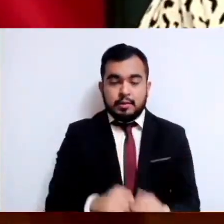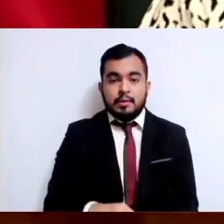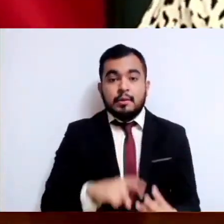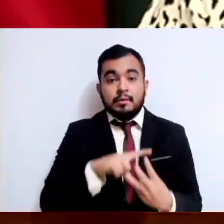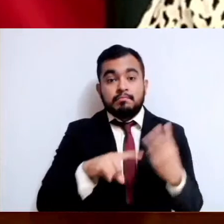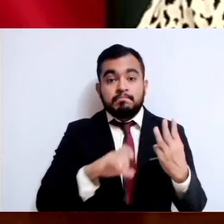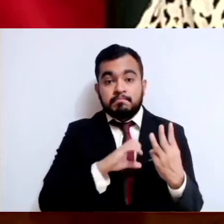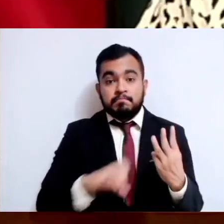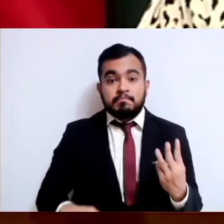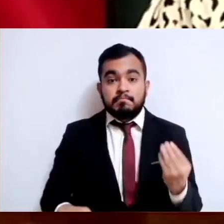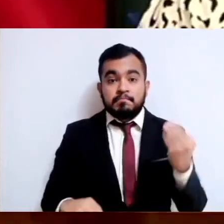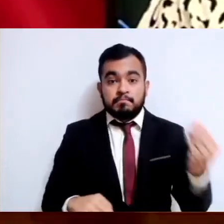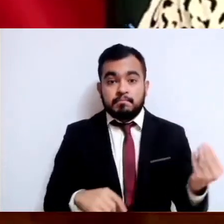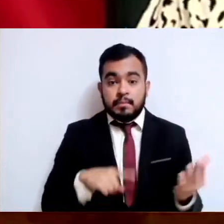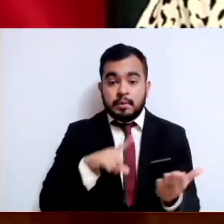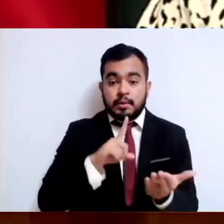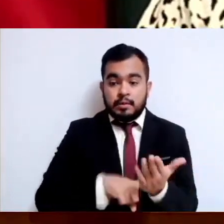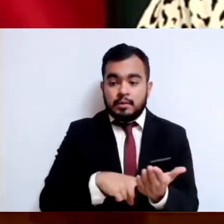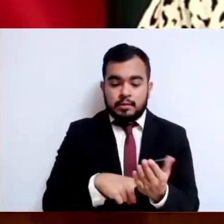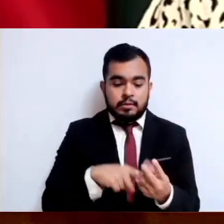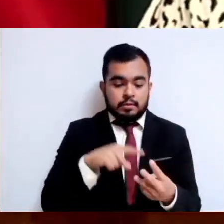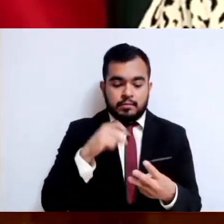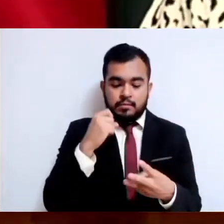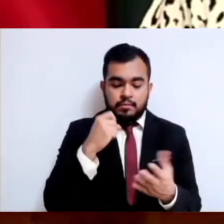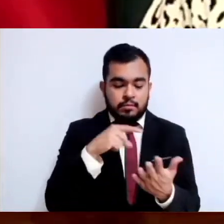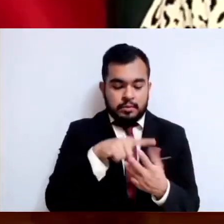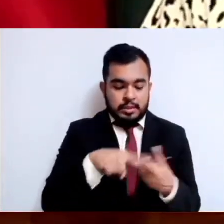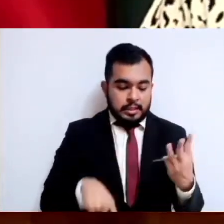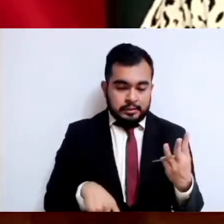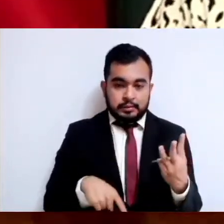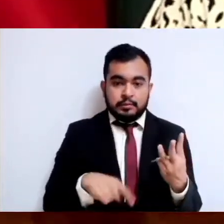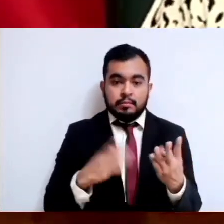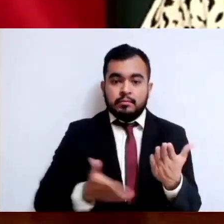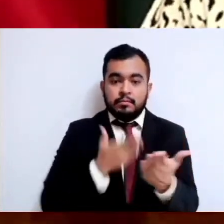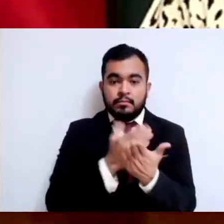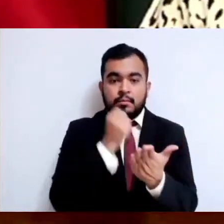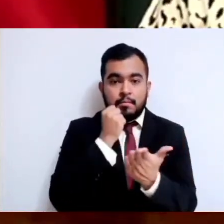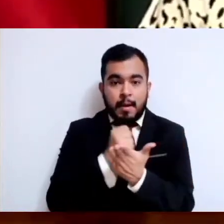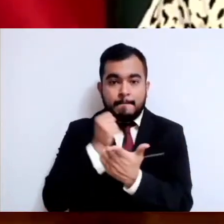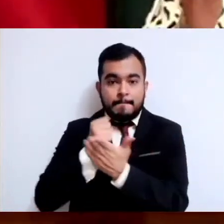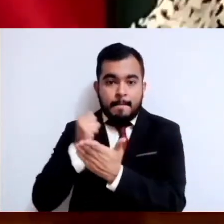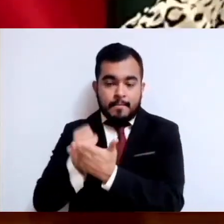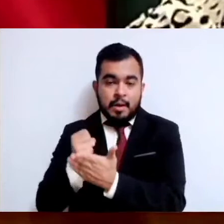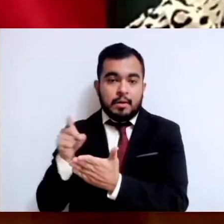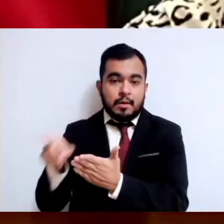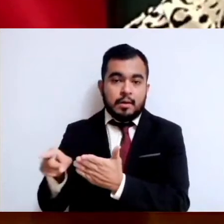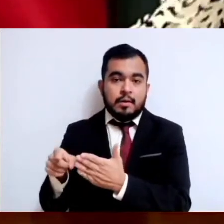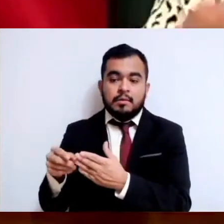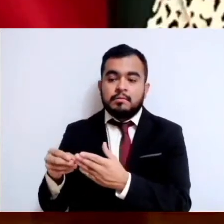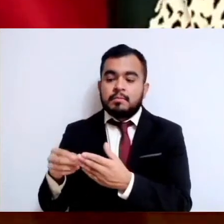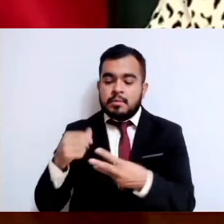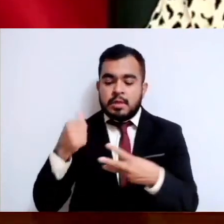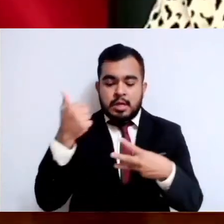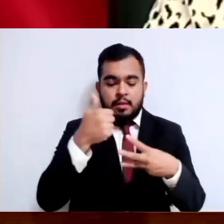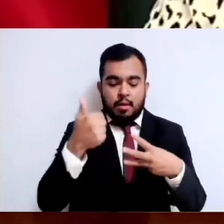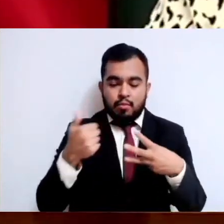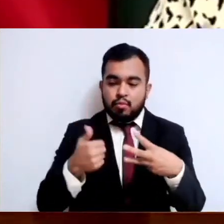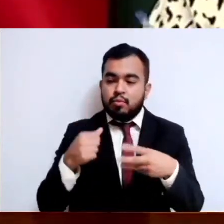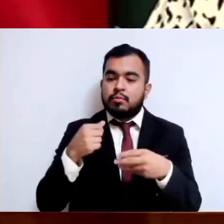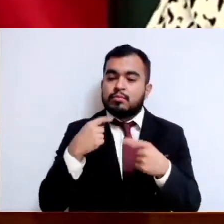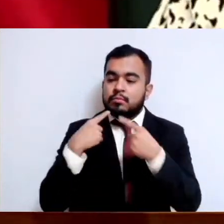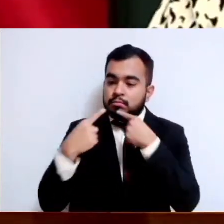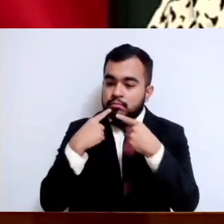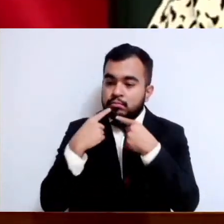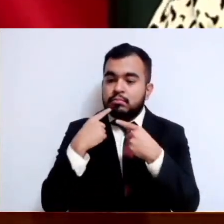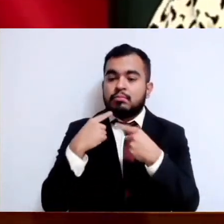una terna, se adjuntan al dictamen 3 proyectos de decreto, por lo que discutiremos y votaremos cada proyecto de